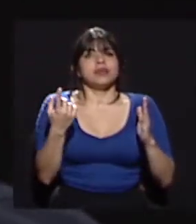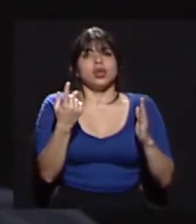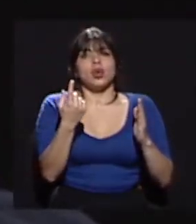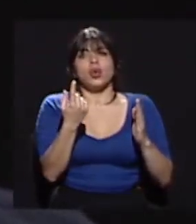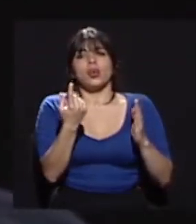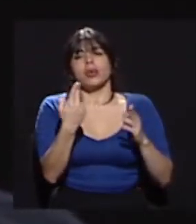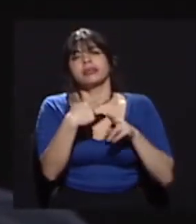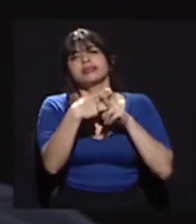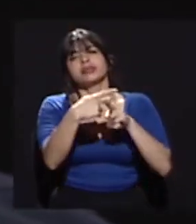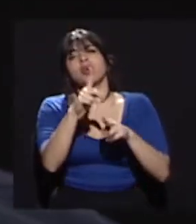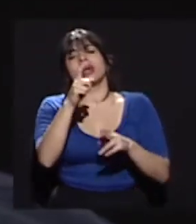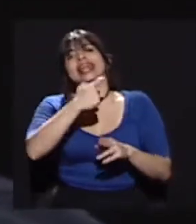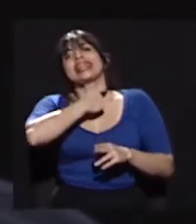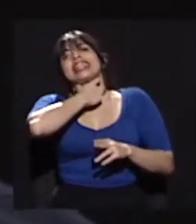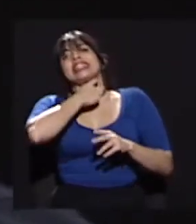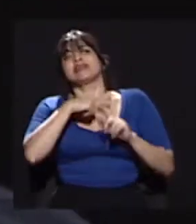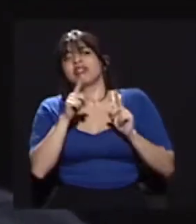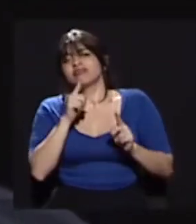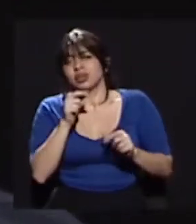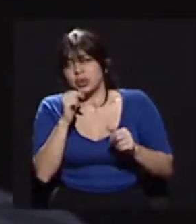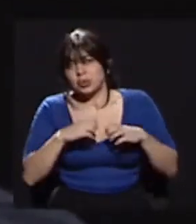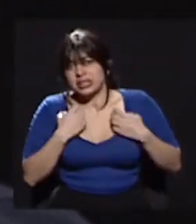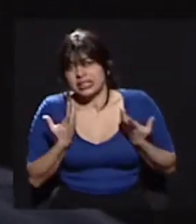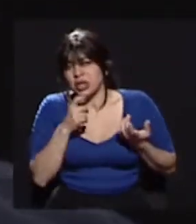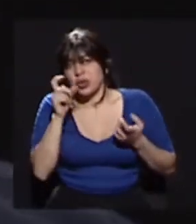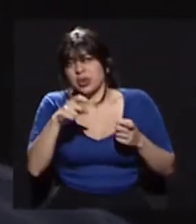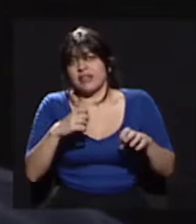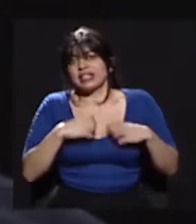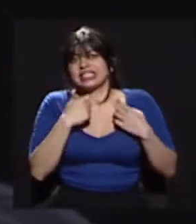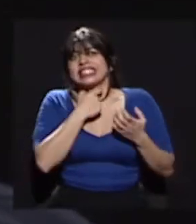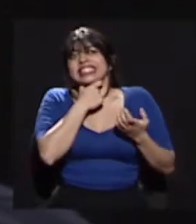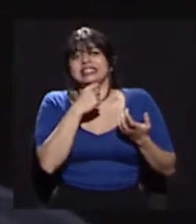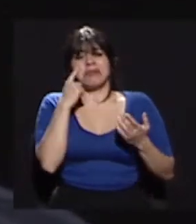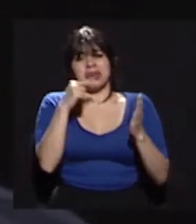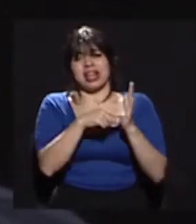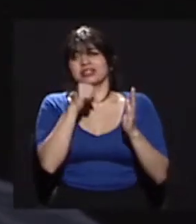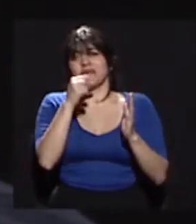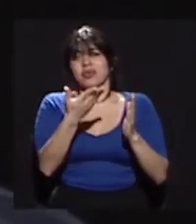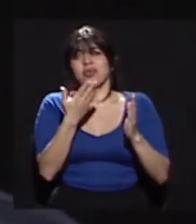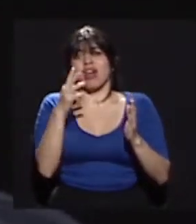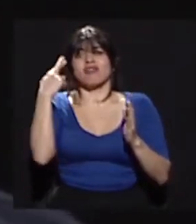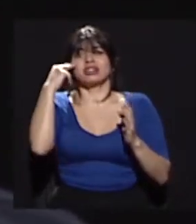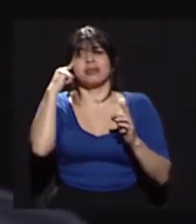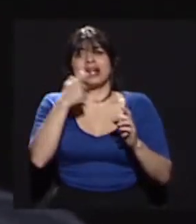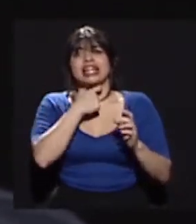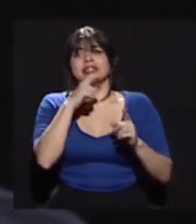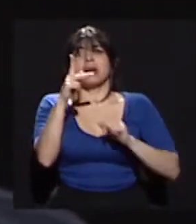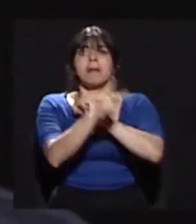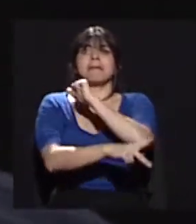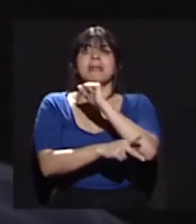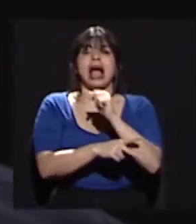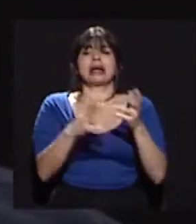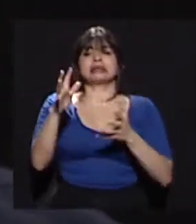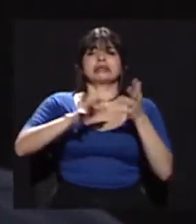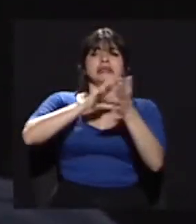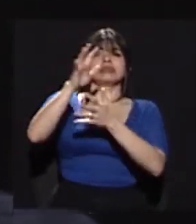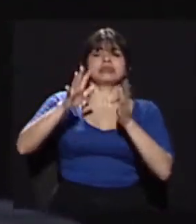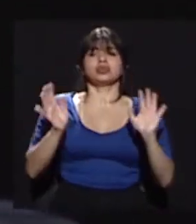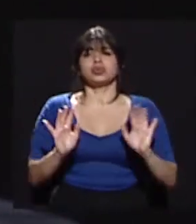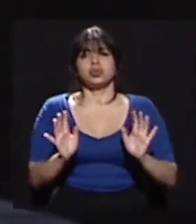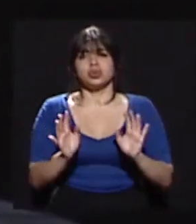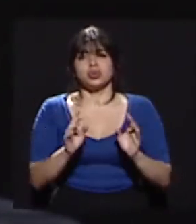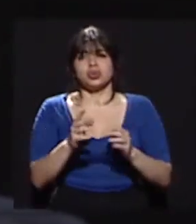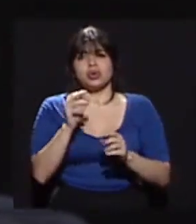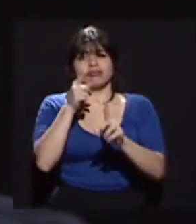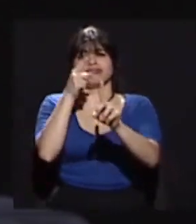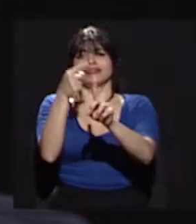llamémoslo de una crisis inexistente o que no debería existir porque no nos da para hacer esto una crisis y lanzar al país a una situación de caos me parece un